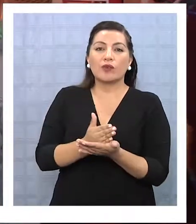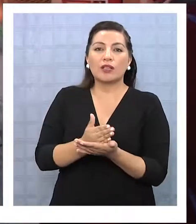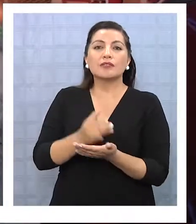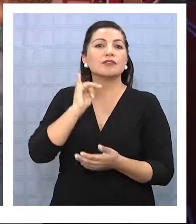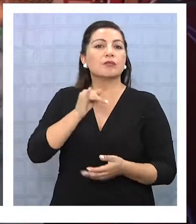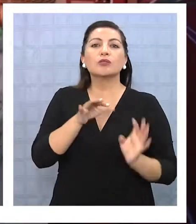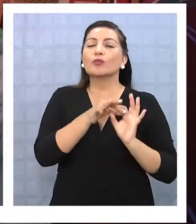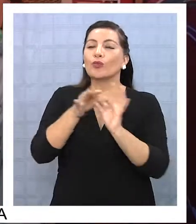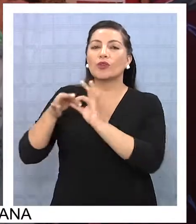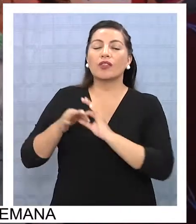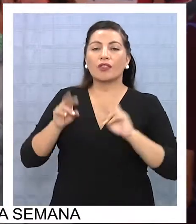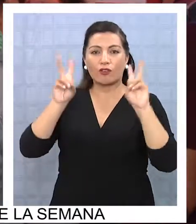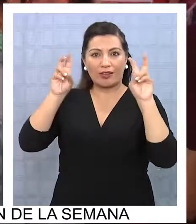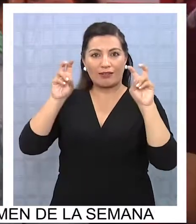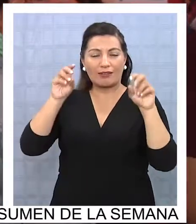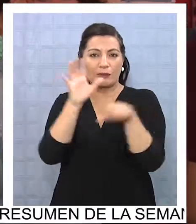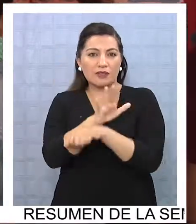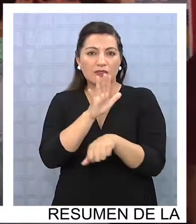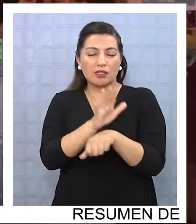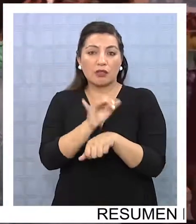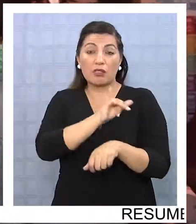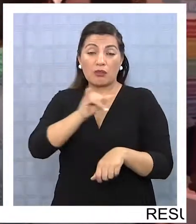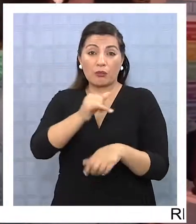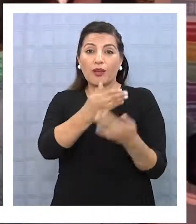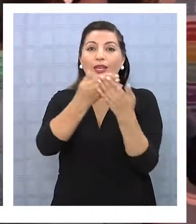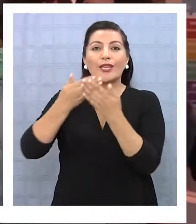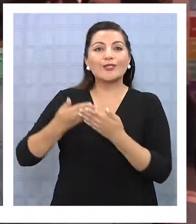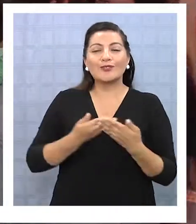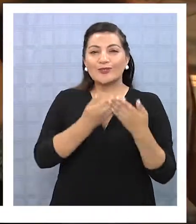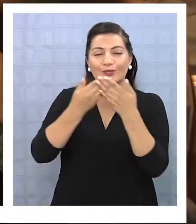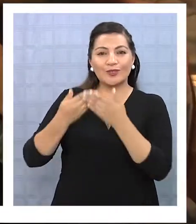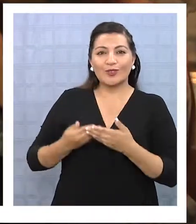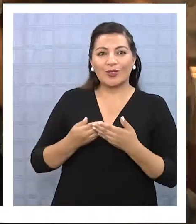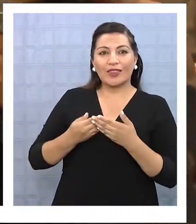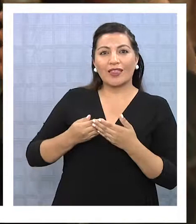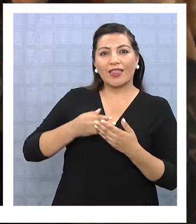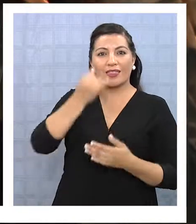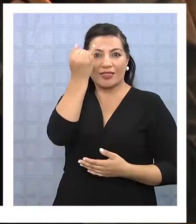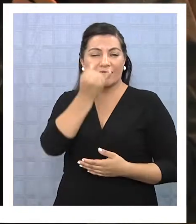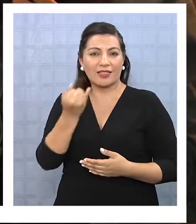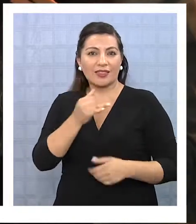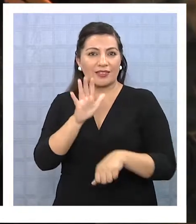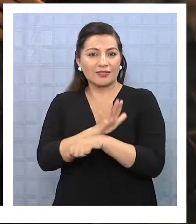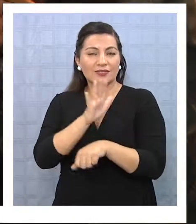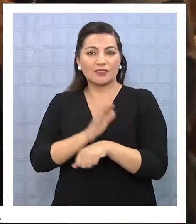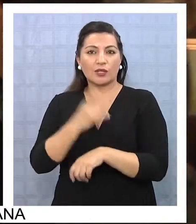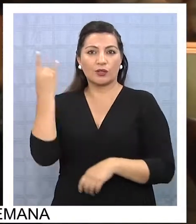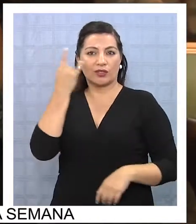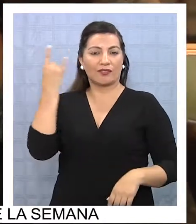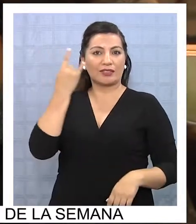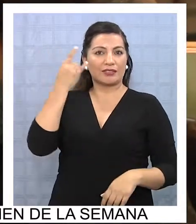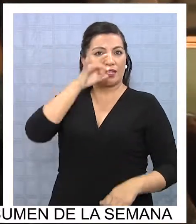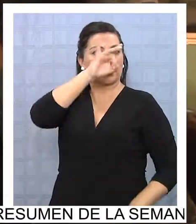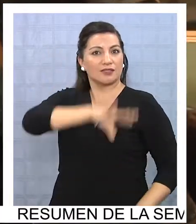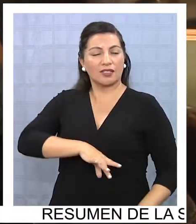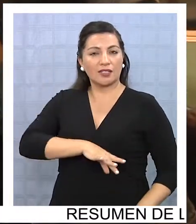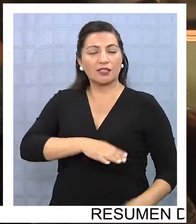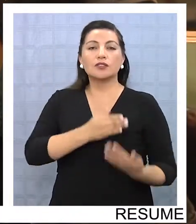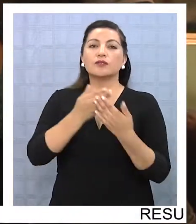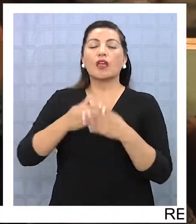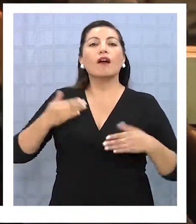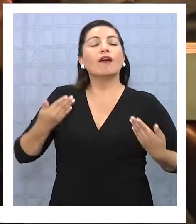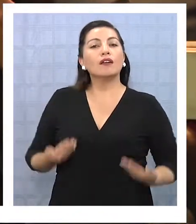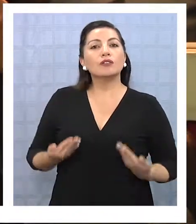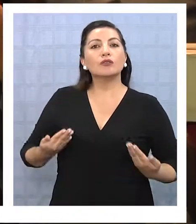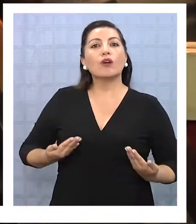escénico. Eso me llevó a estudiar diseño teatral en Santiago, en la Escuela de Teatro de la Universidad de Chile, donde